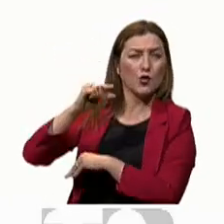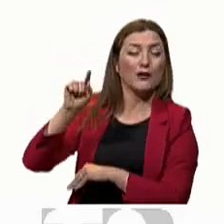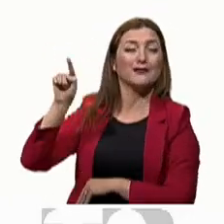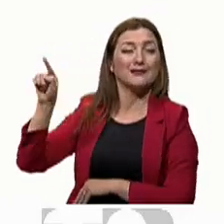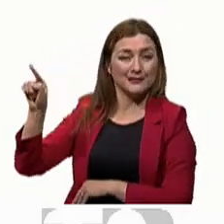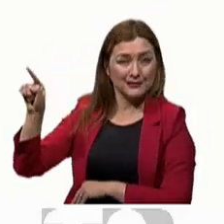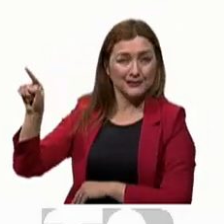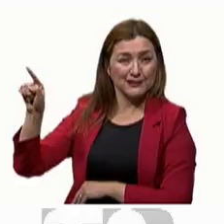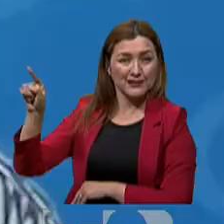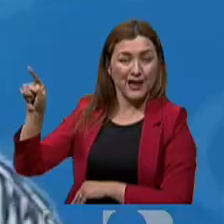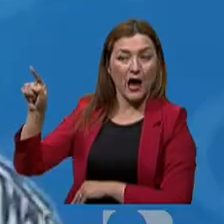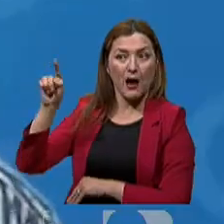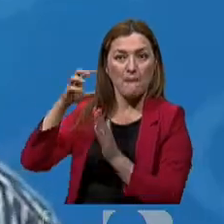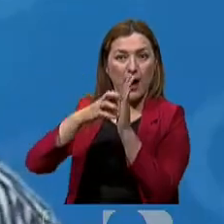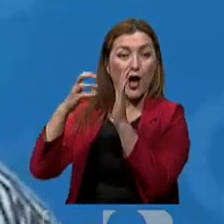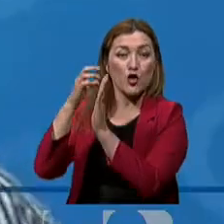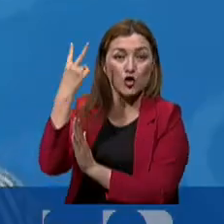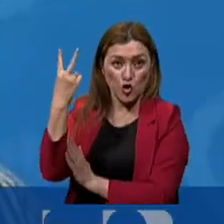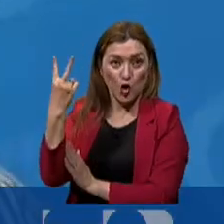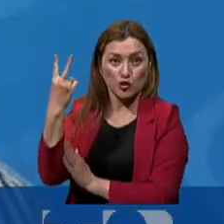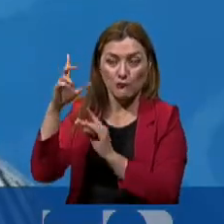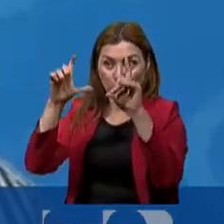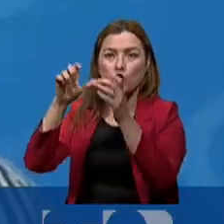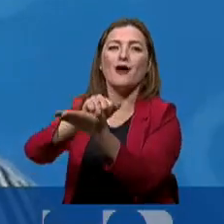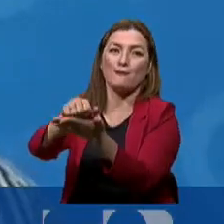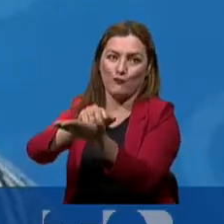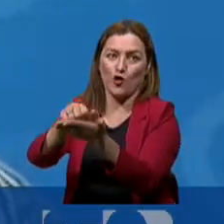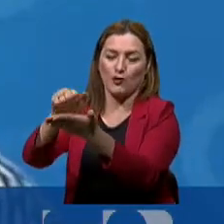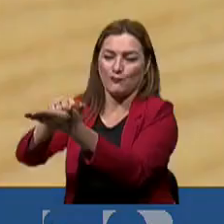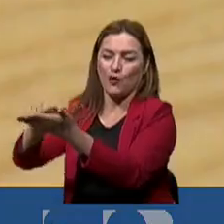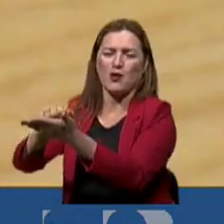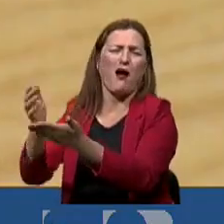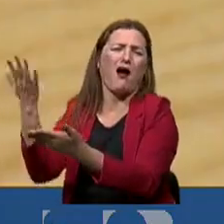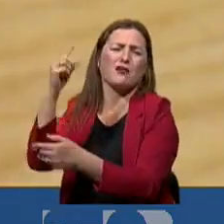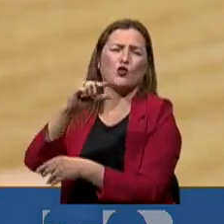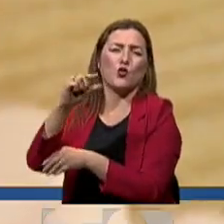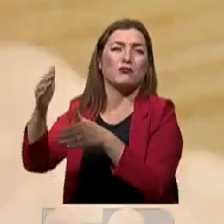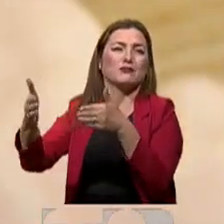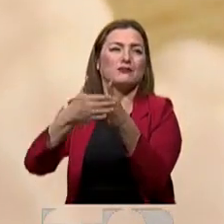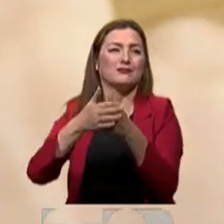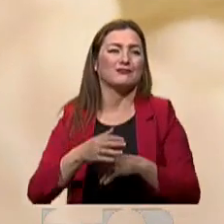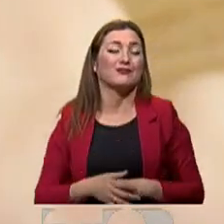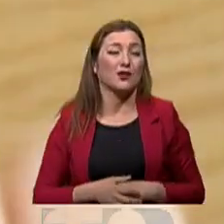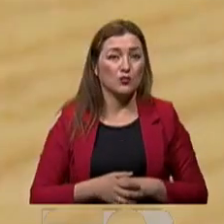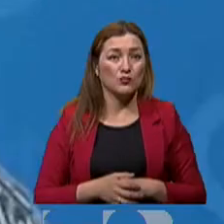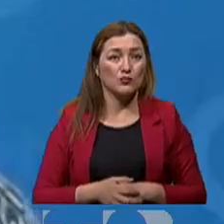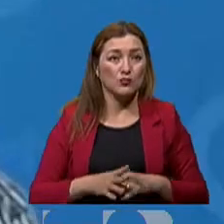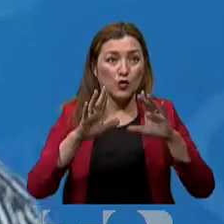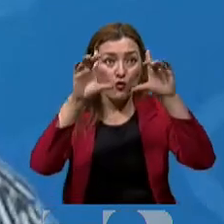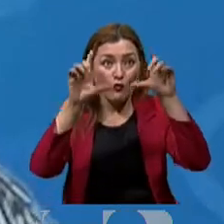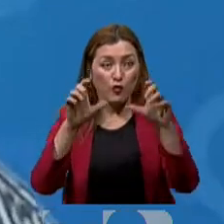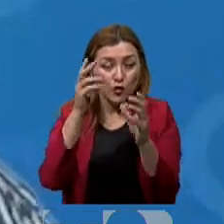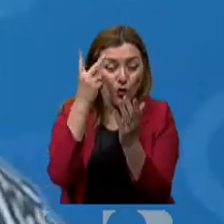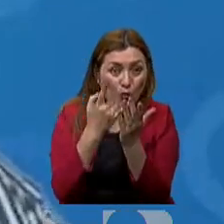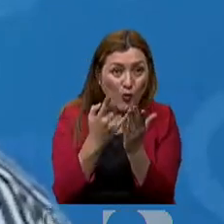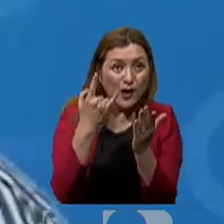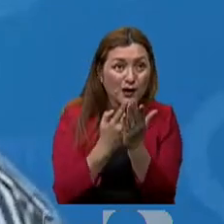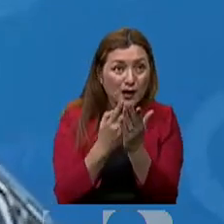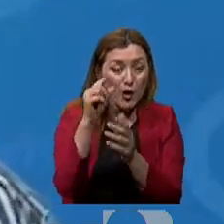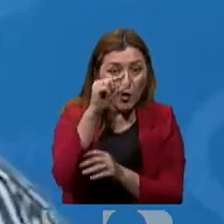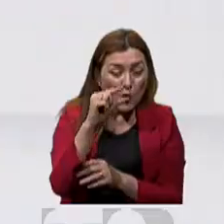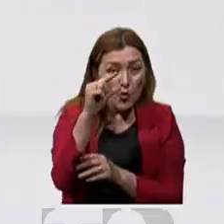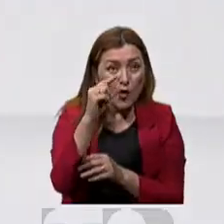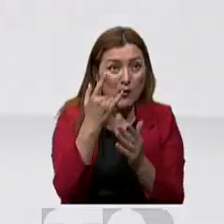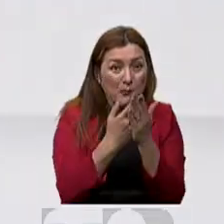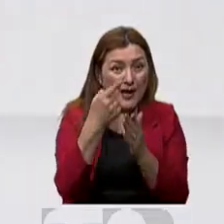de Hangout, que son fotos también de una plataforma que inclusive Google ya cerró. Ojo, que no es lo mismo que las fotos que tenemos guardadas